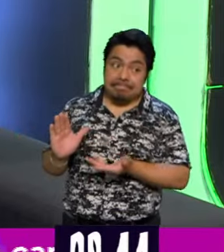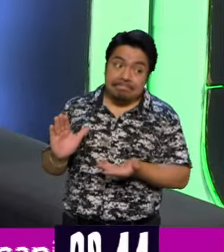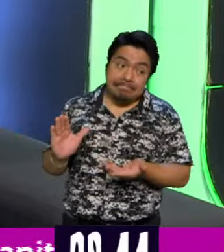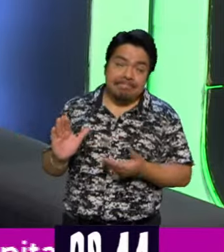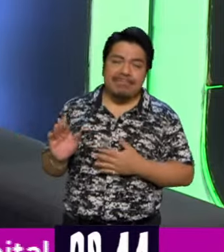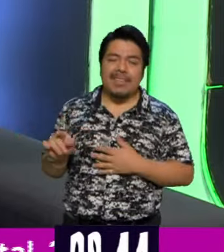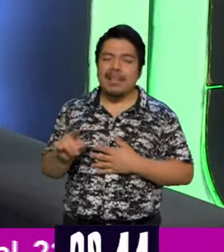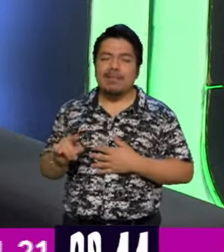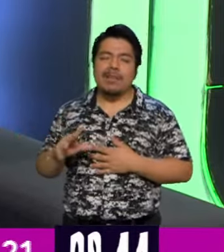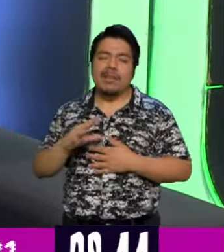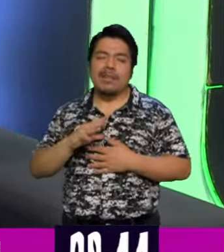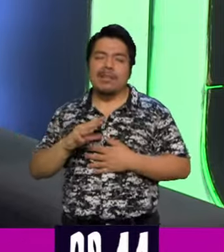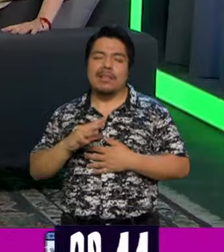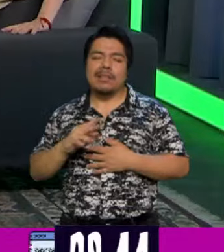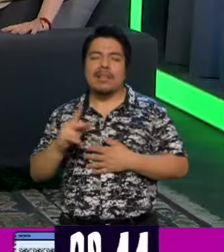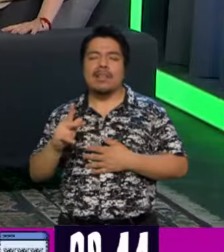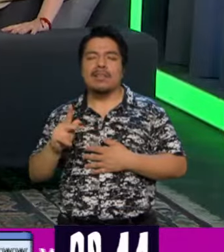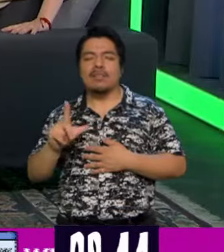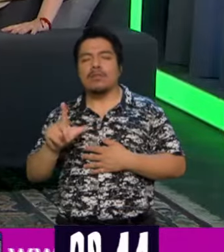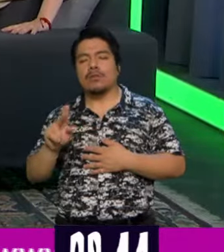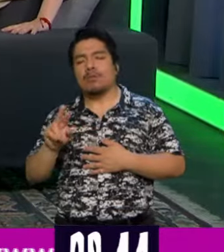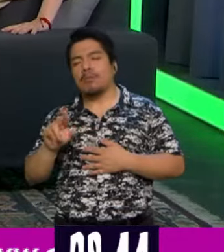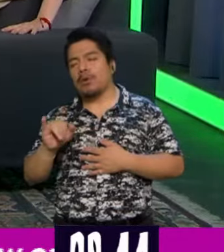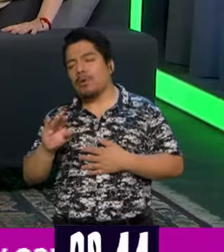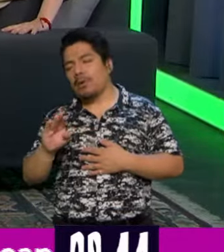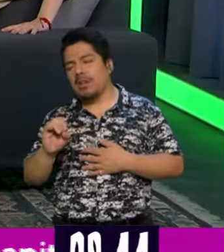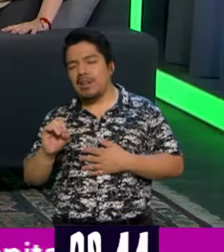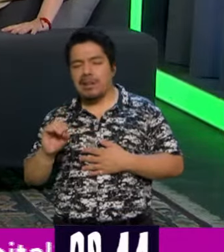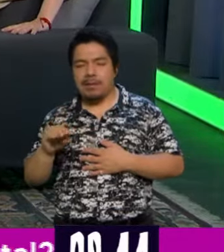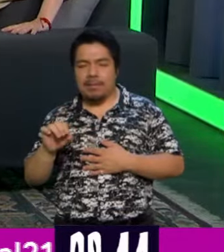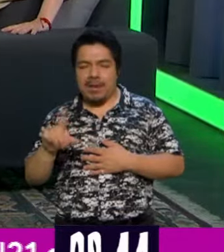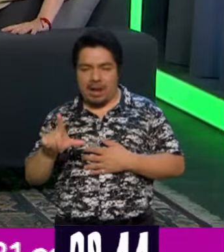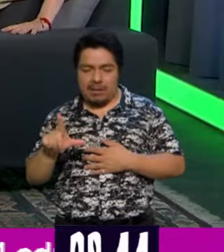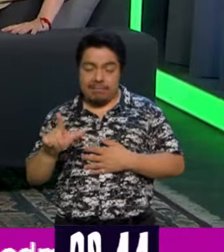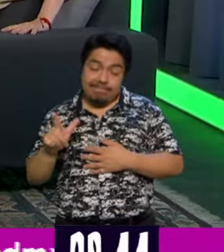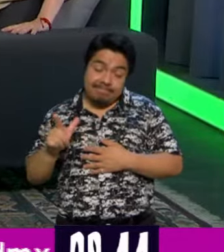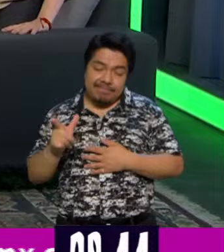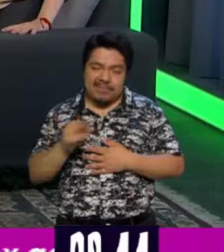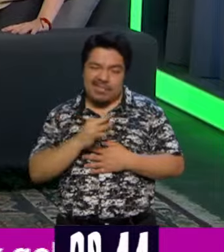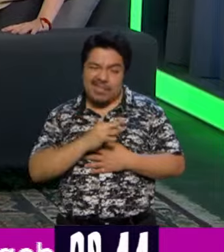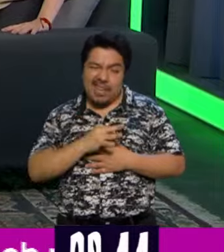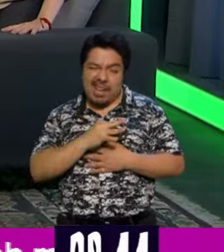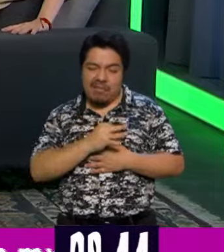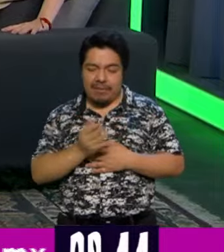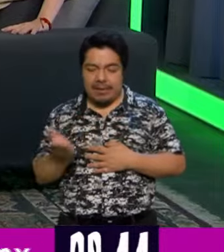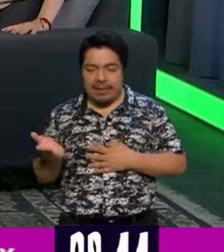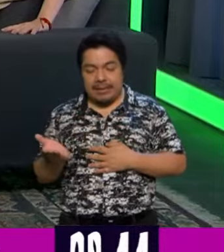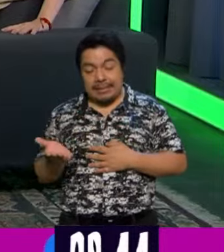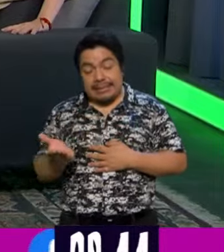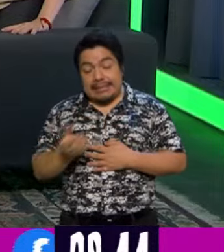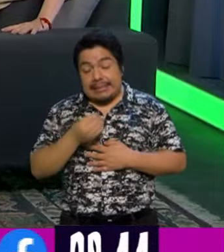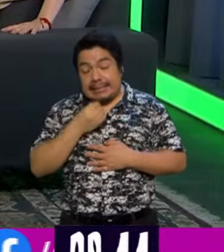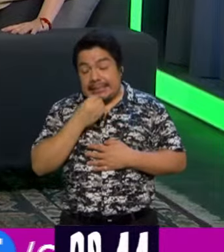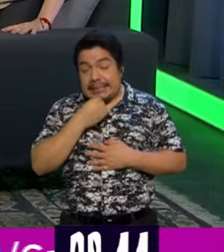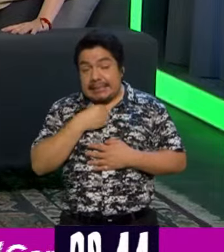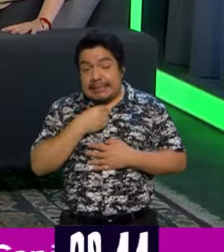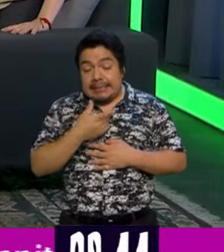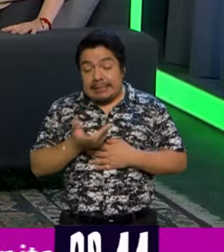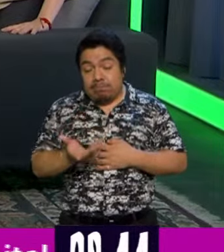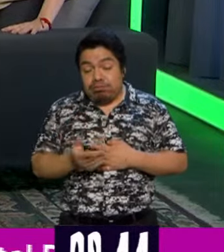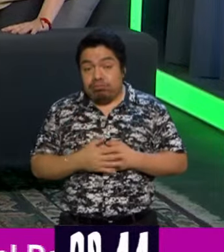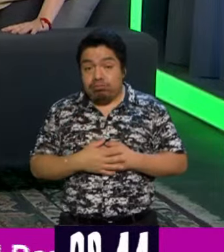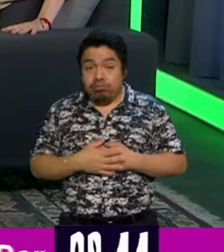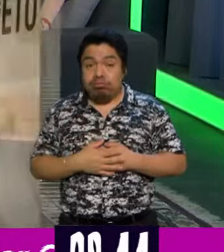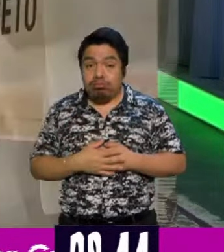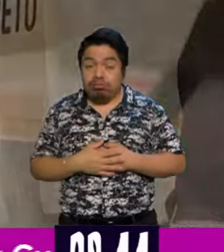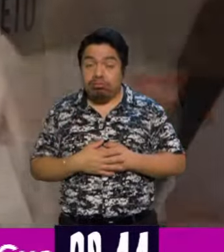pluri. Están, ¿no?, felices. Claro, pero mira. Tienen su pluri. Al final de cuentas, y esto ya, digamos, eso